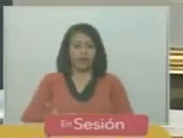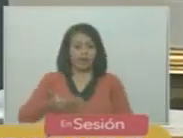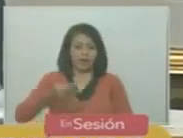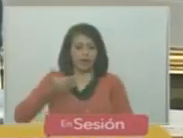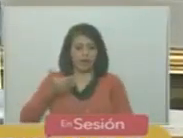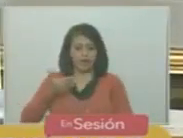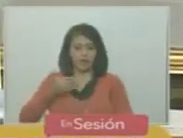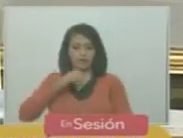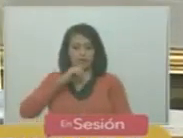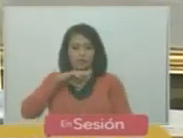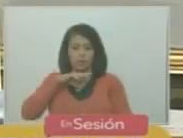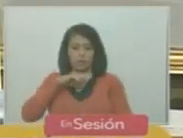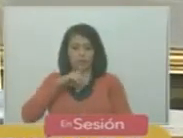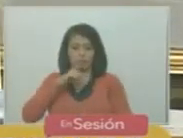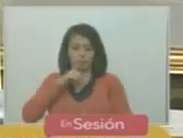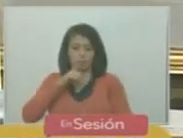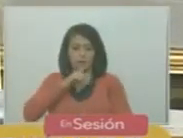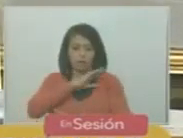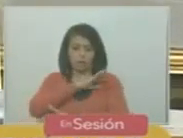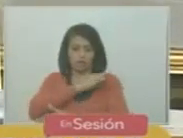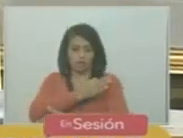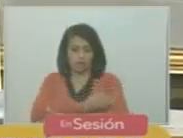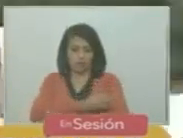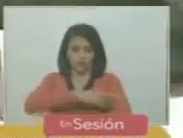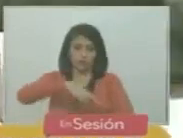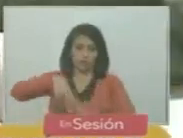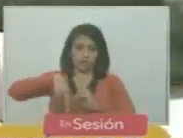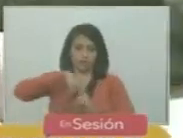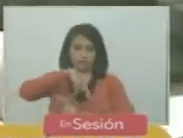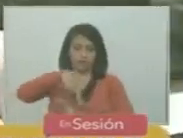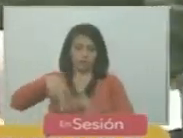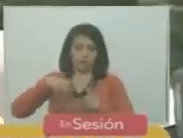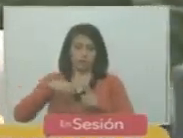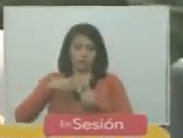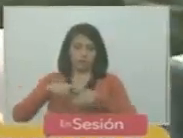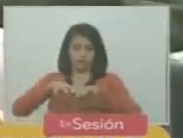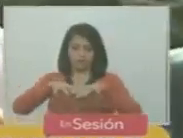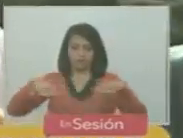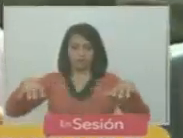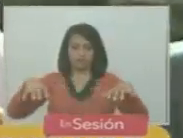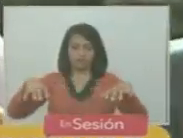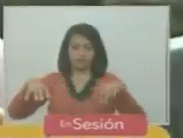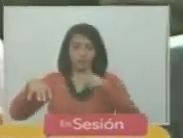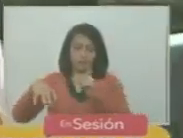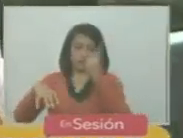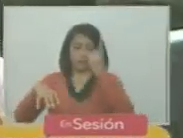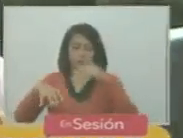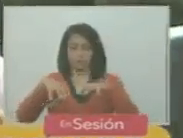negativo en esas fuerzas revolucionarias. La división, en primer